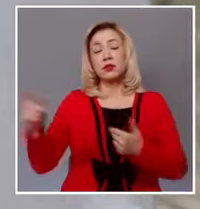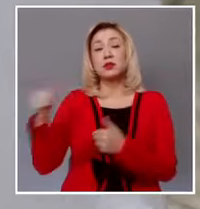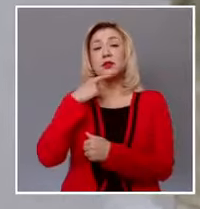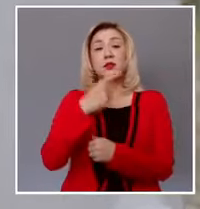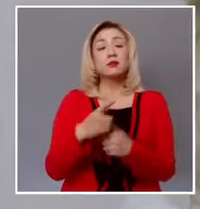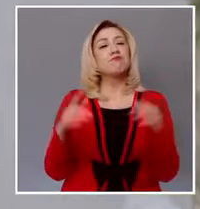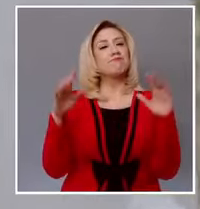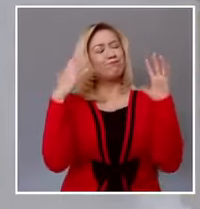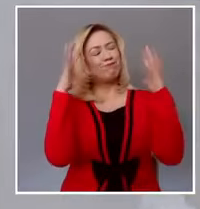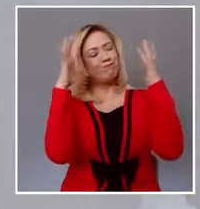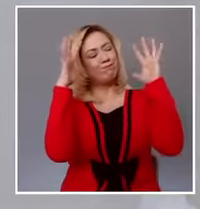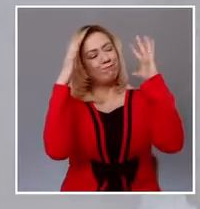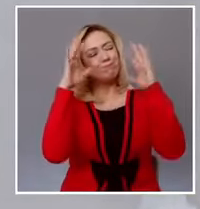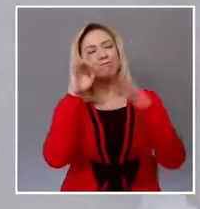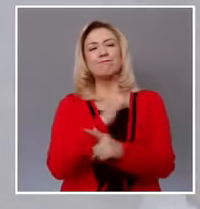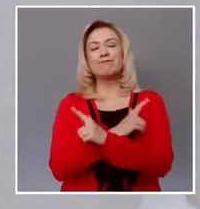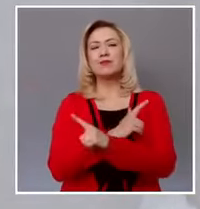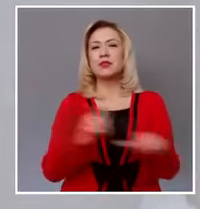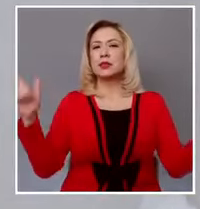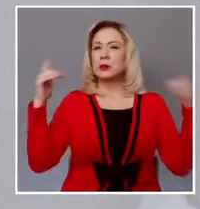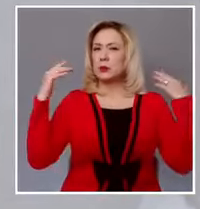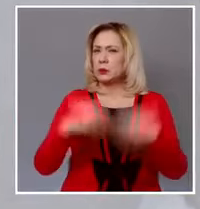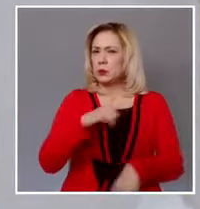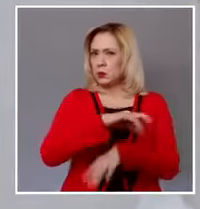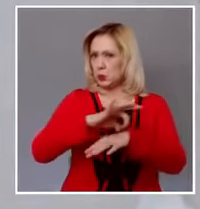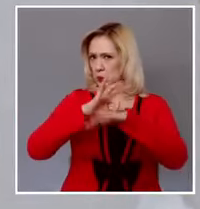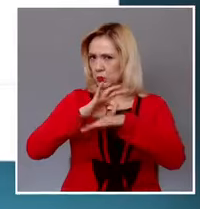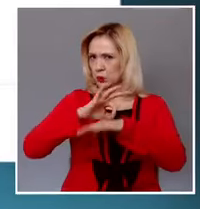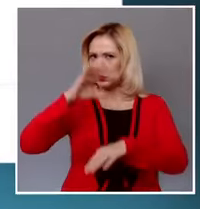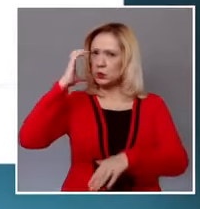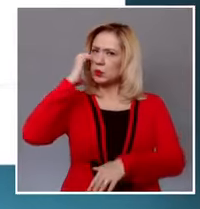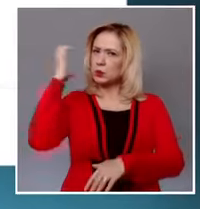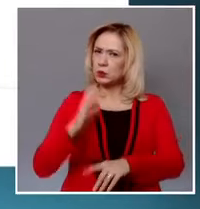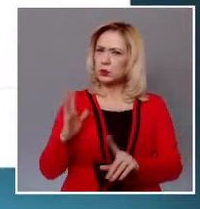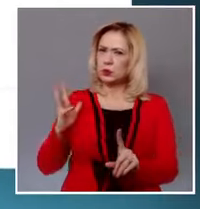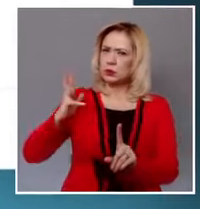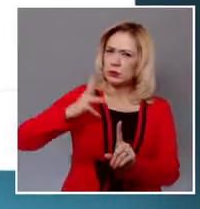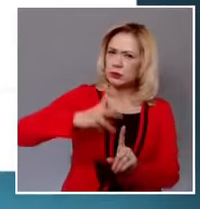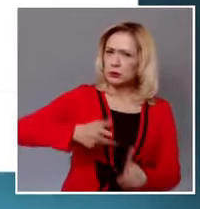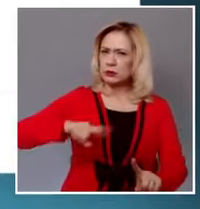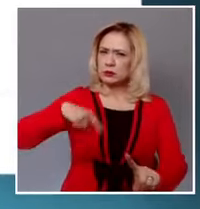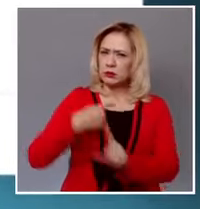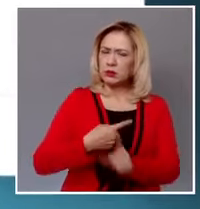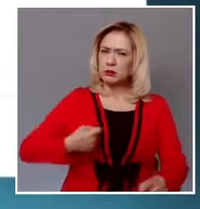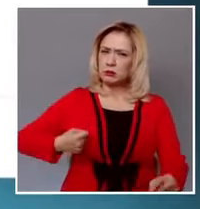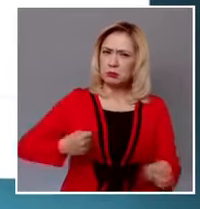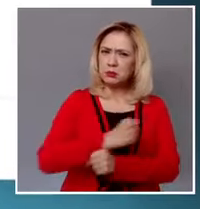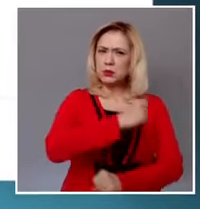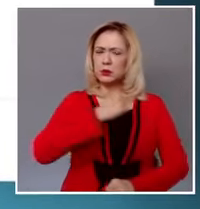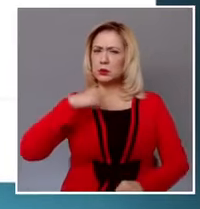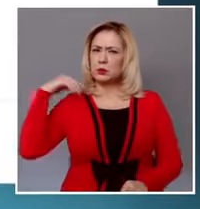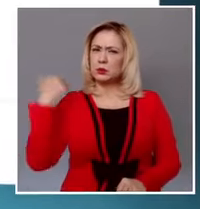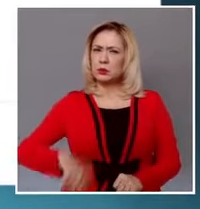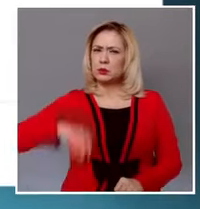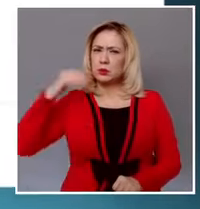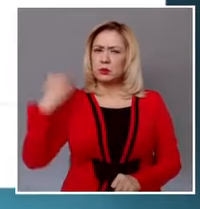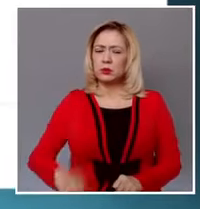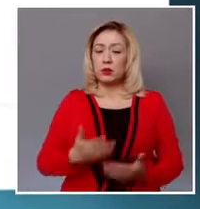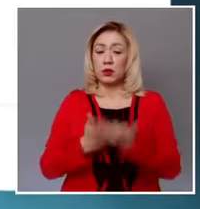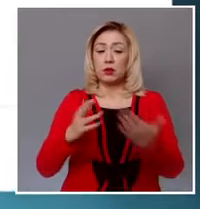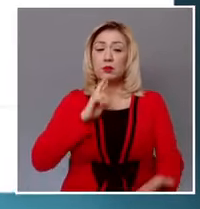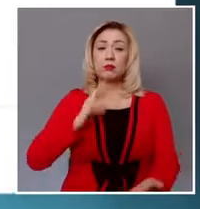Razo, sobreviviente de tortura y otras violaciones a derechos humanos. Destacó que con esta sentencia por conducto del Poder